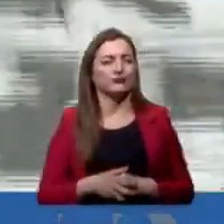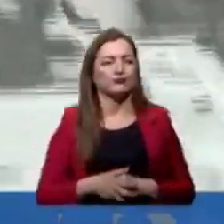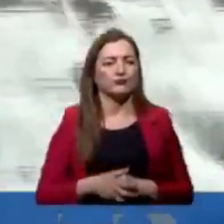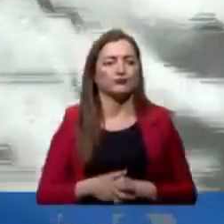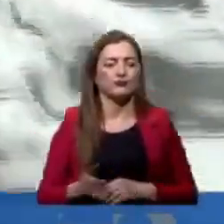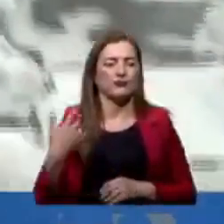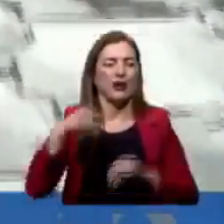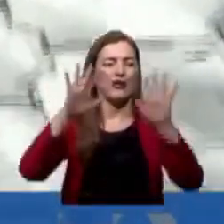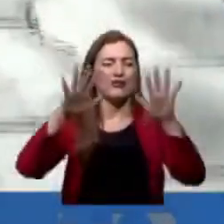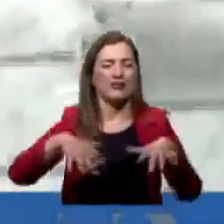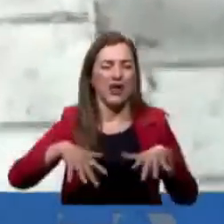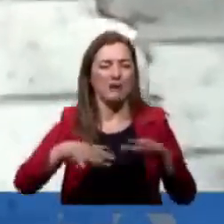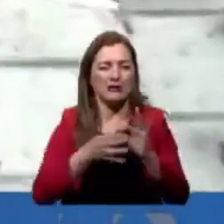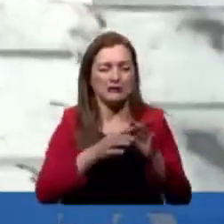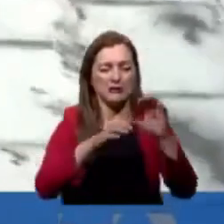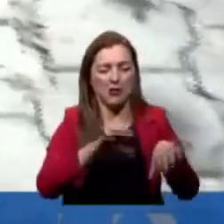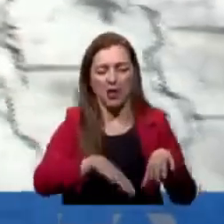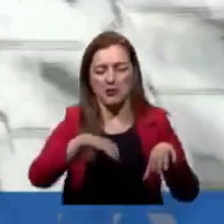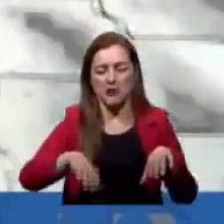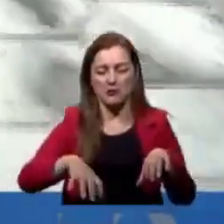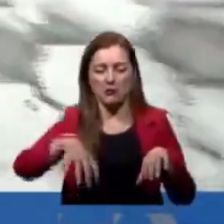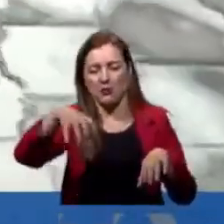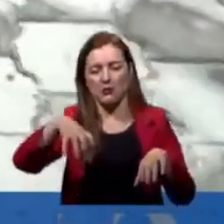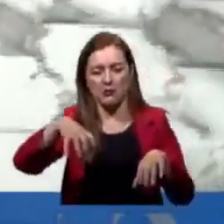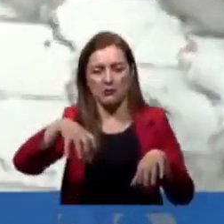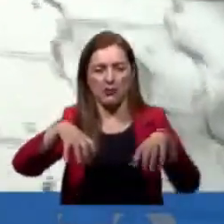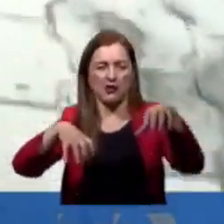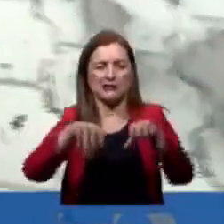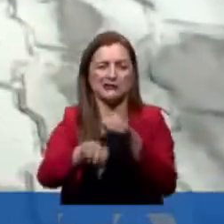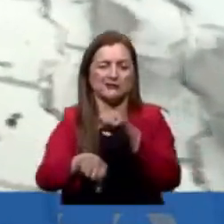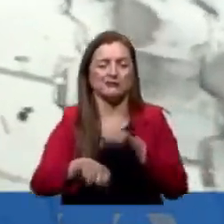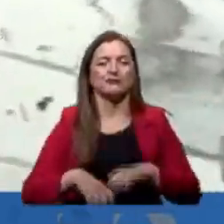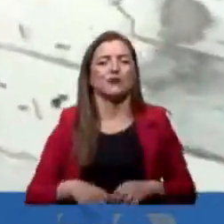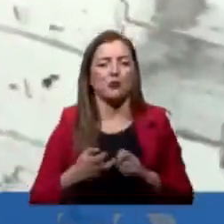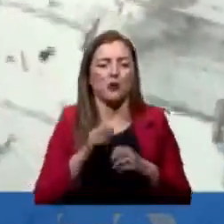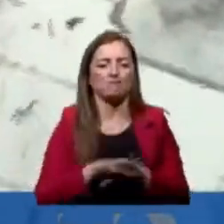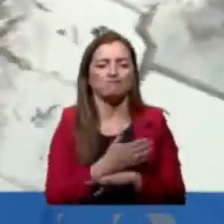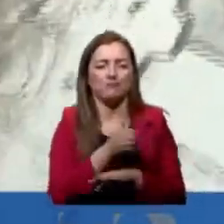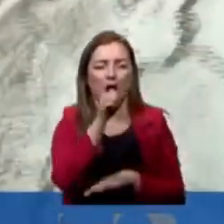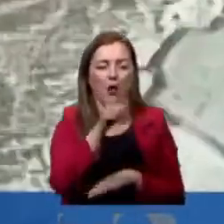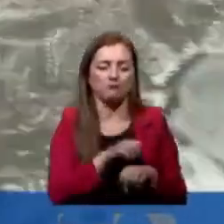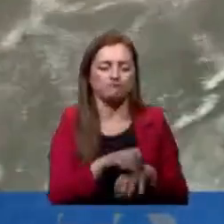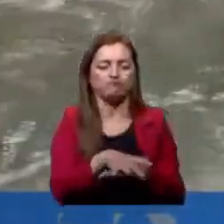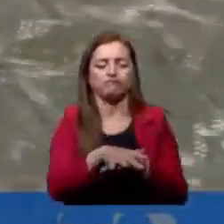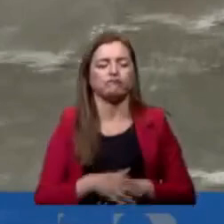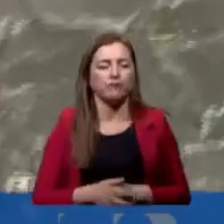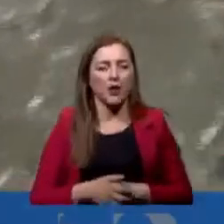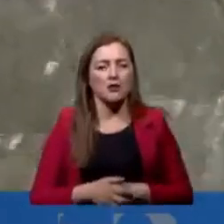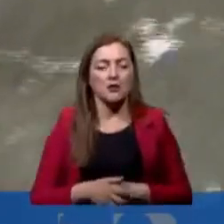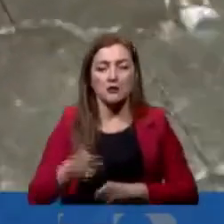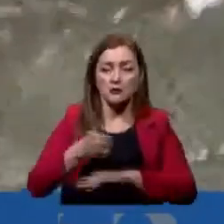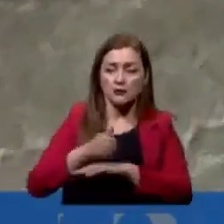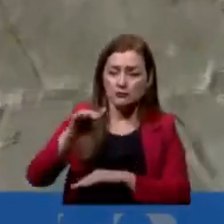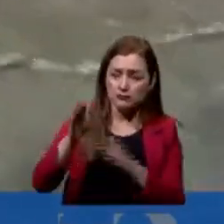fue recién puesto hace unos 10 meses, también ya se está saliendo por el problema de esta fuga. Desde aquí hacemos un llamado a